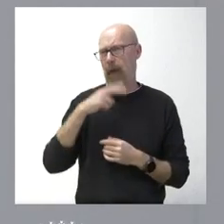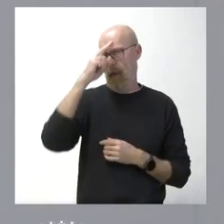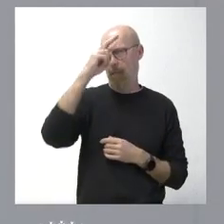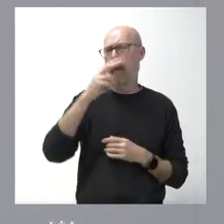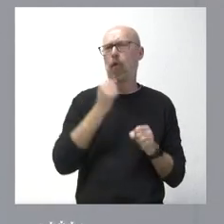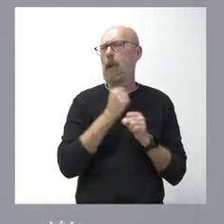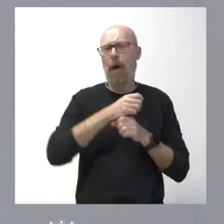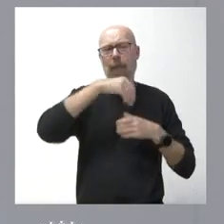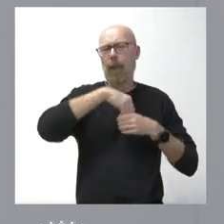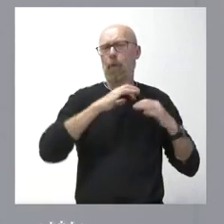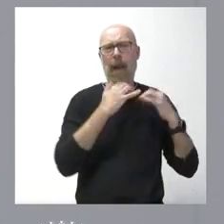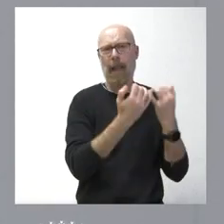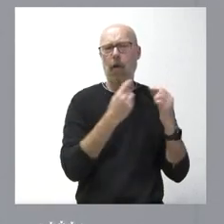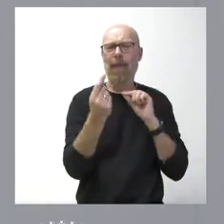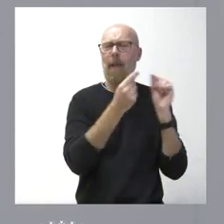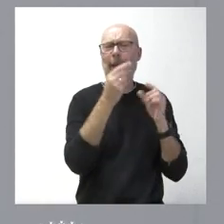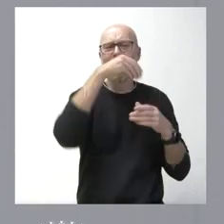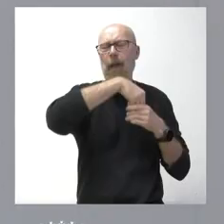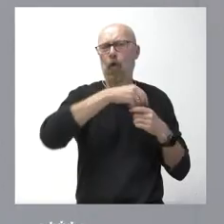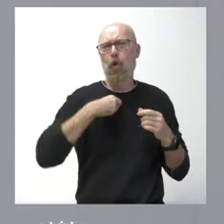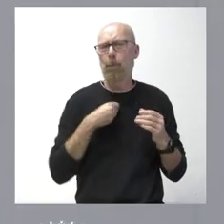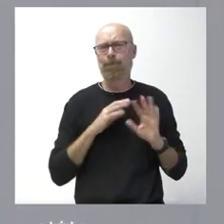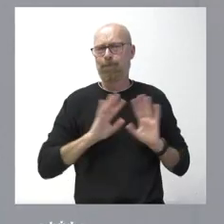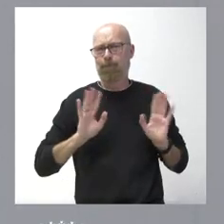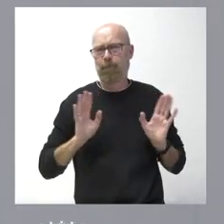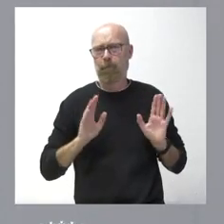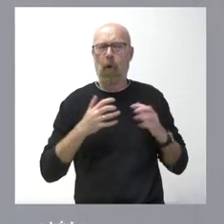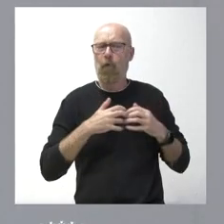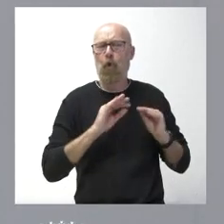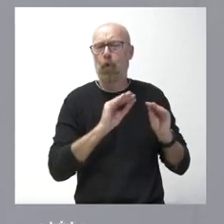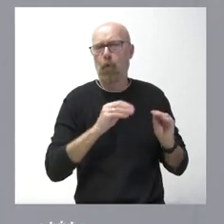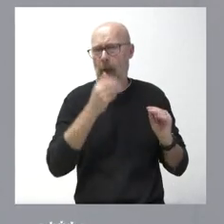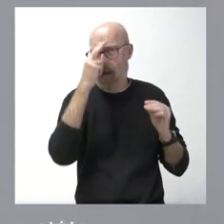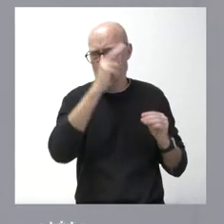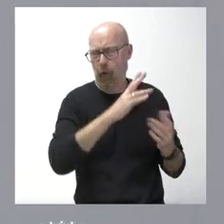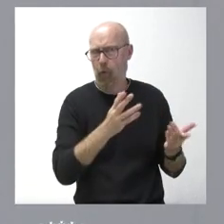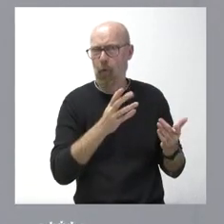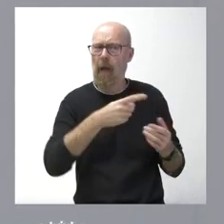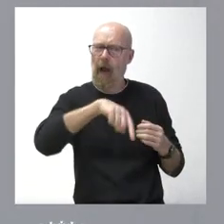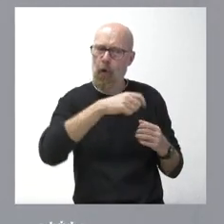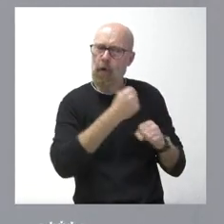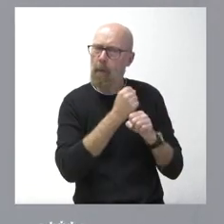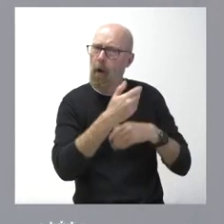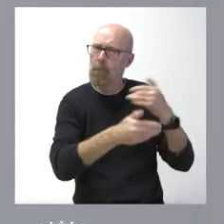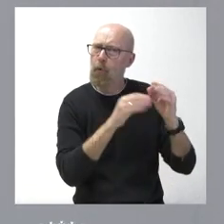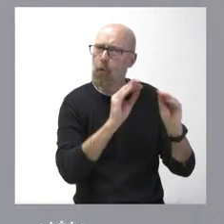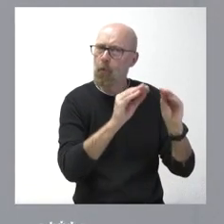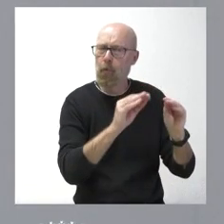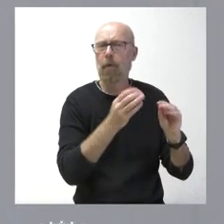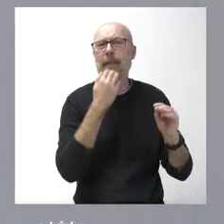nosotros no entramos en los debates parlamentarios que cumplen su función como es normal lo cumplen Y es de obligado cumplimiento cuando son